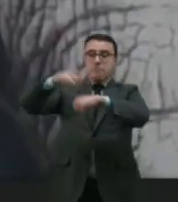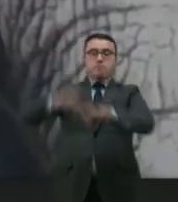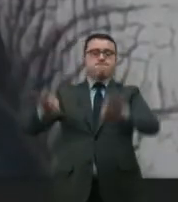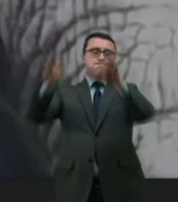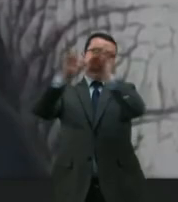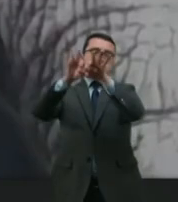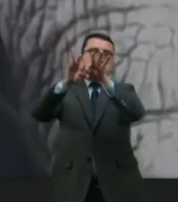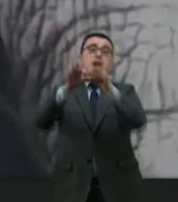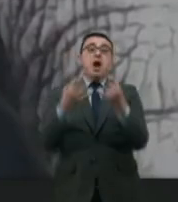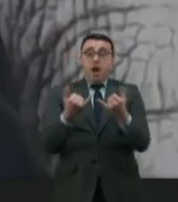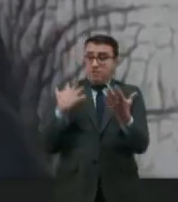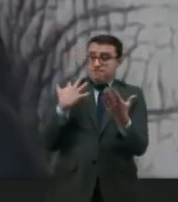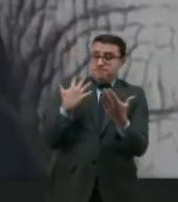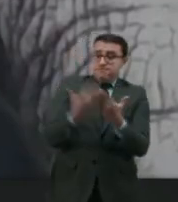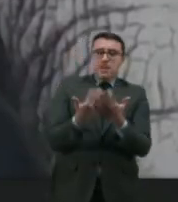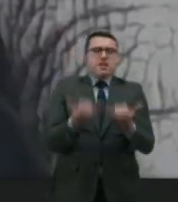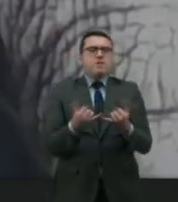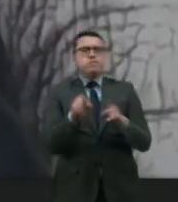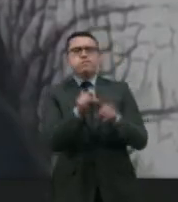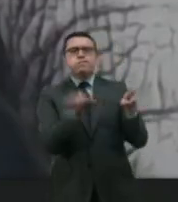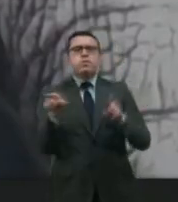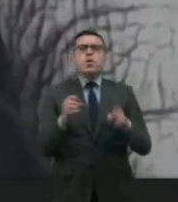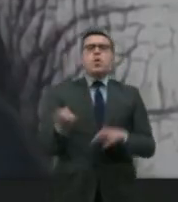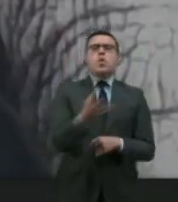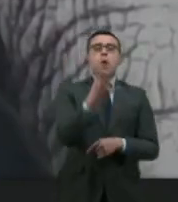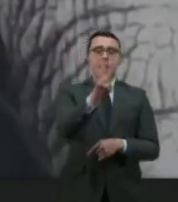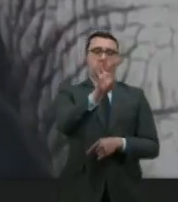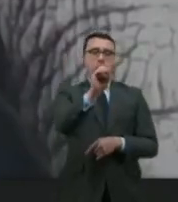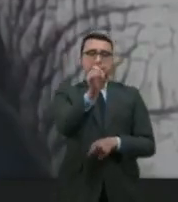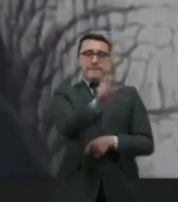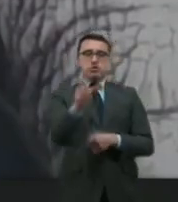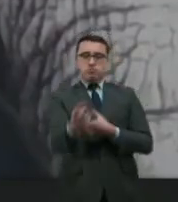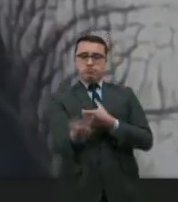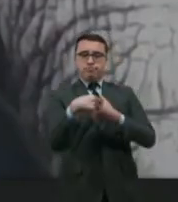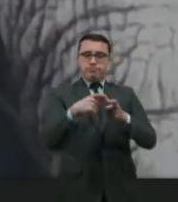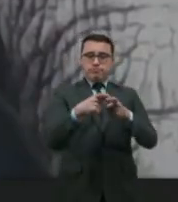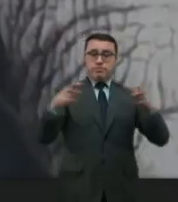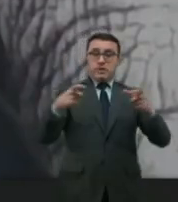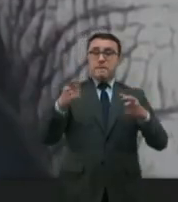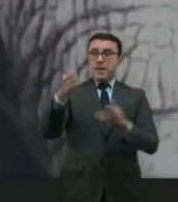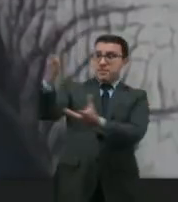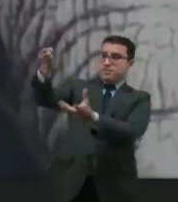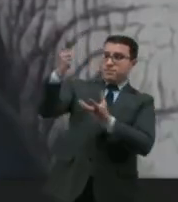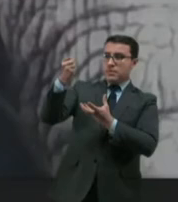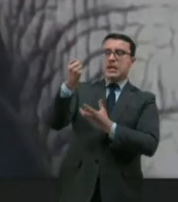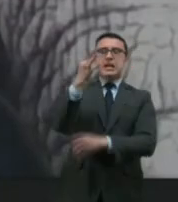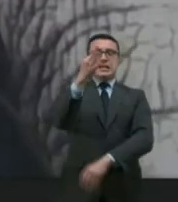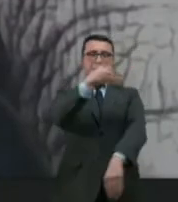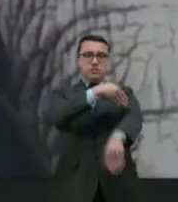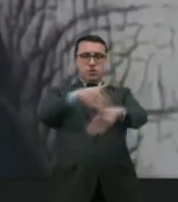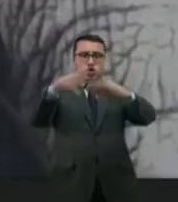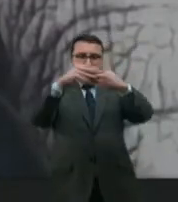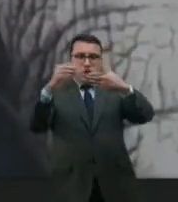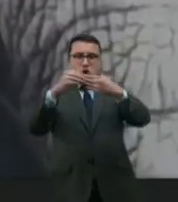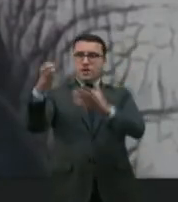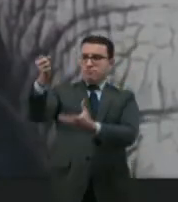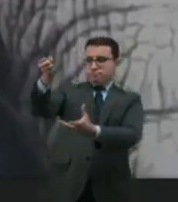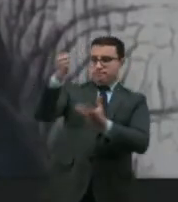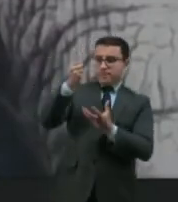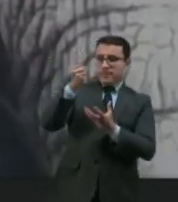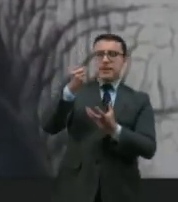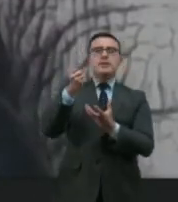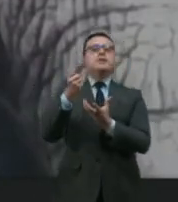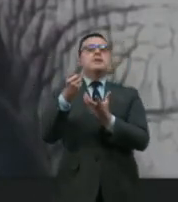tener actualmente 40 empleados, facturamos aproximadamente 3 millones de dólares y